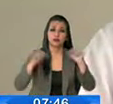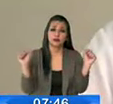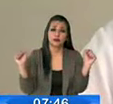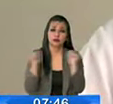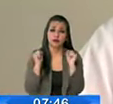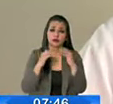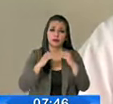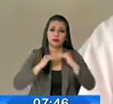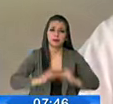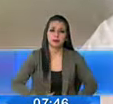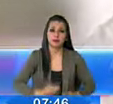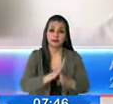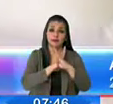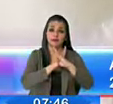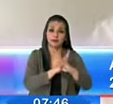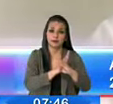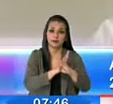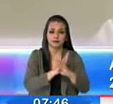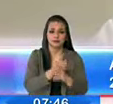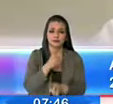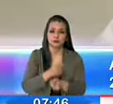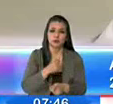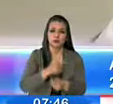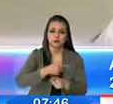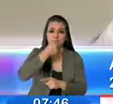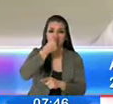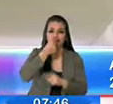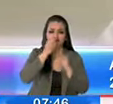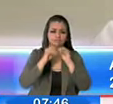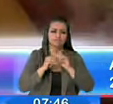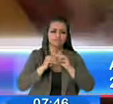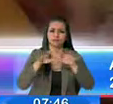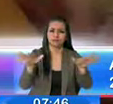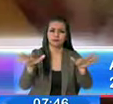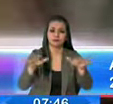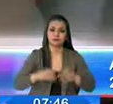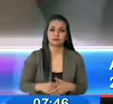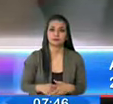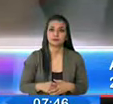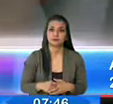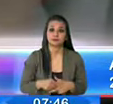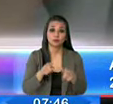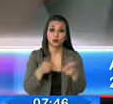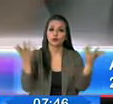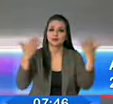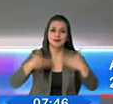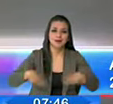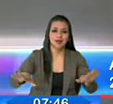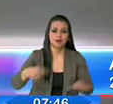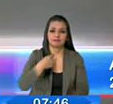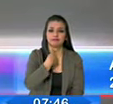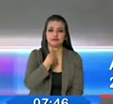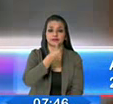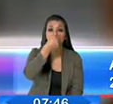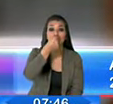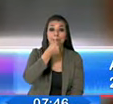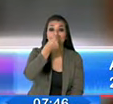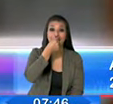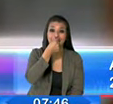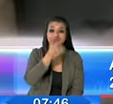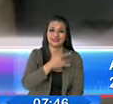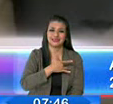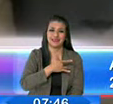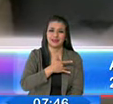bajar y por lo tanto tienden a proliferar más epidemias. En caso de presentar síntomas que se asemejen a una gripe o a